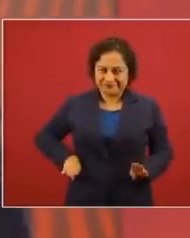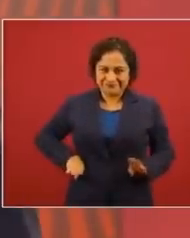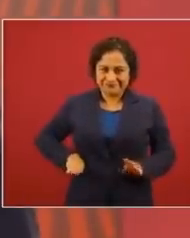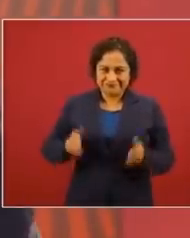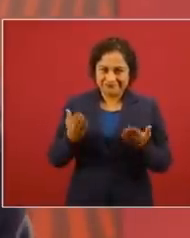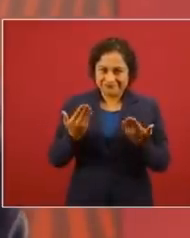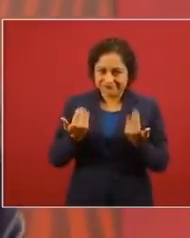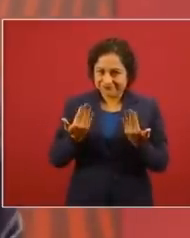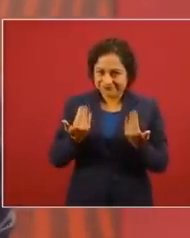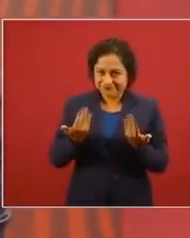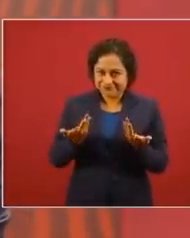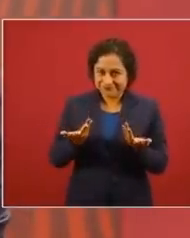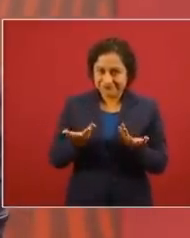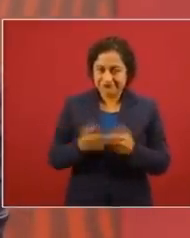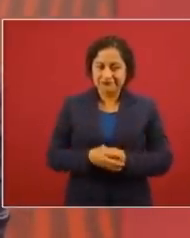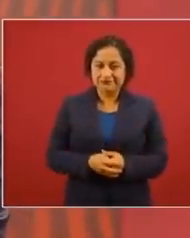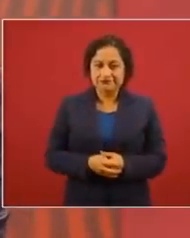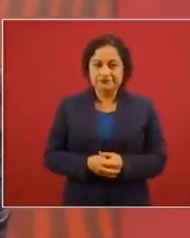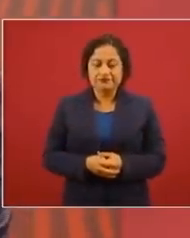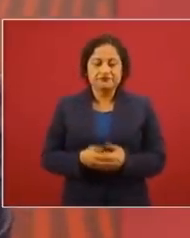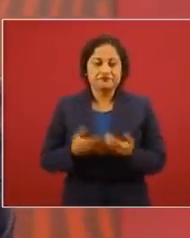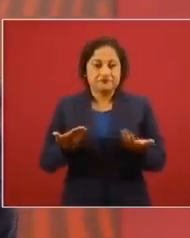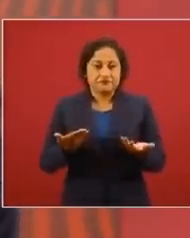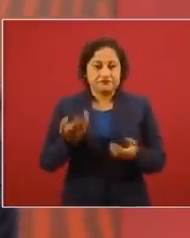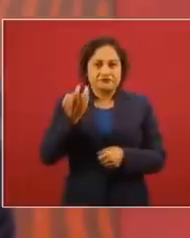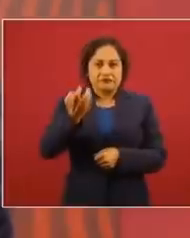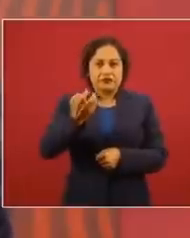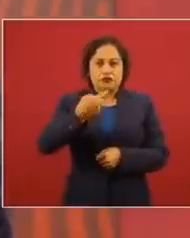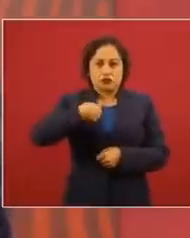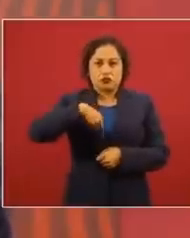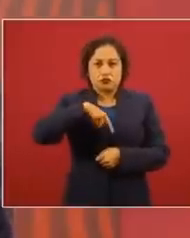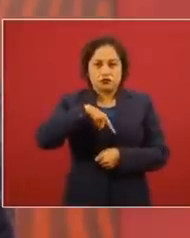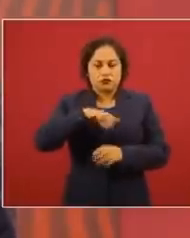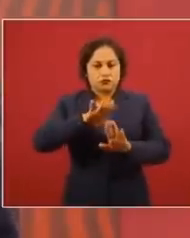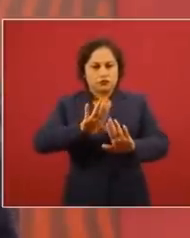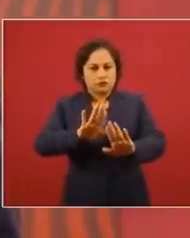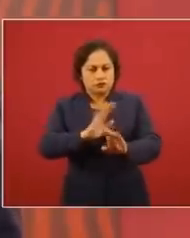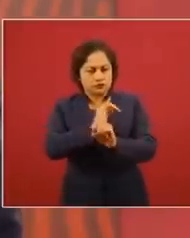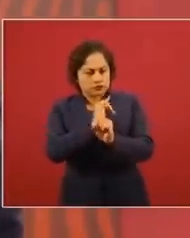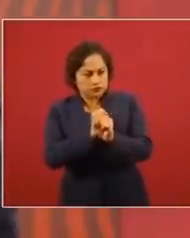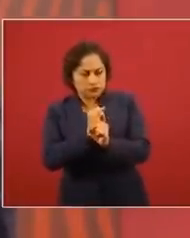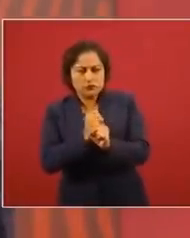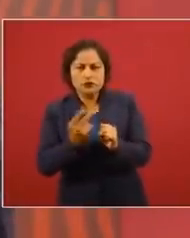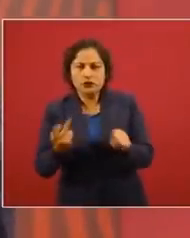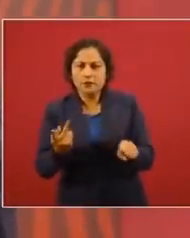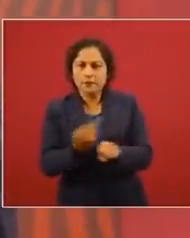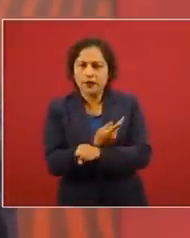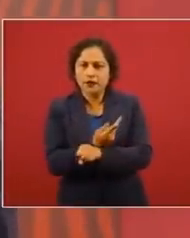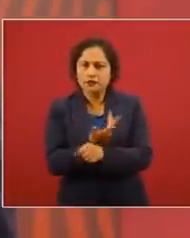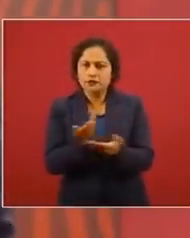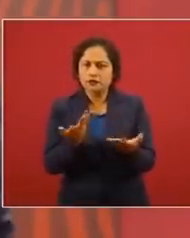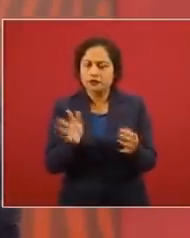entonces vamos a ver esto por qué están queriendo